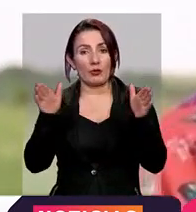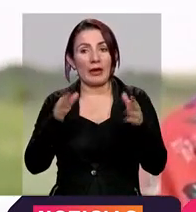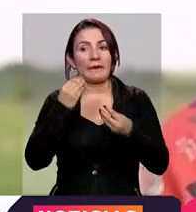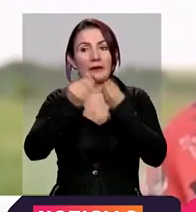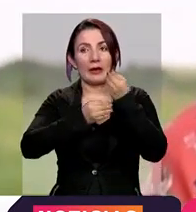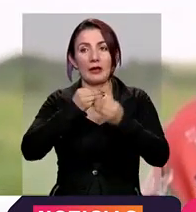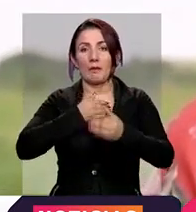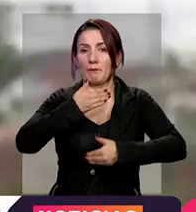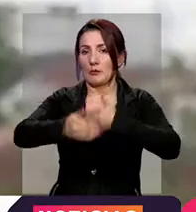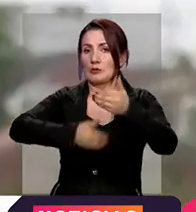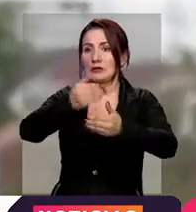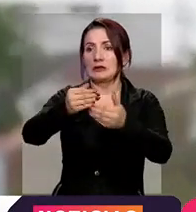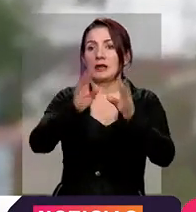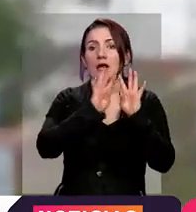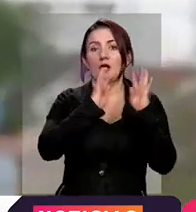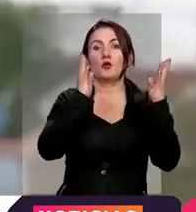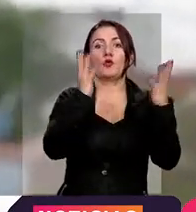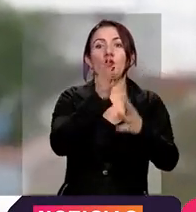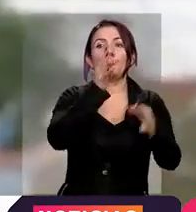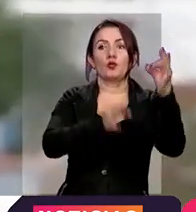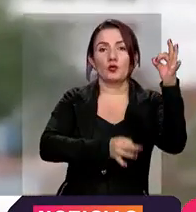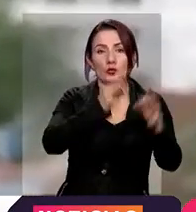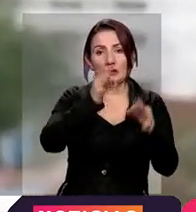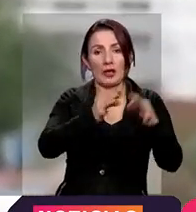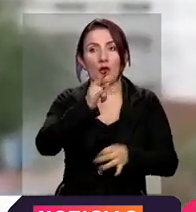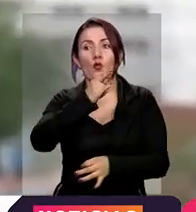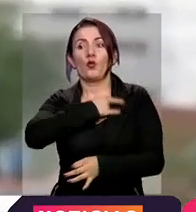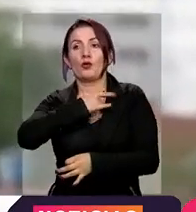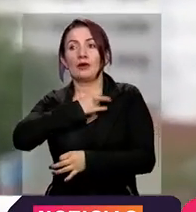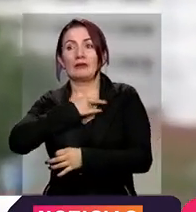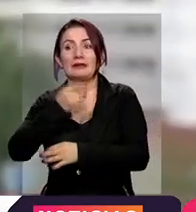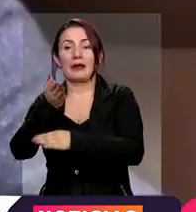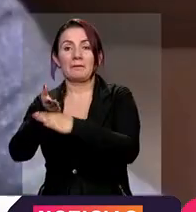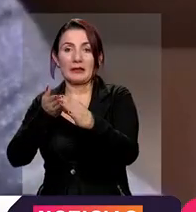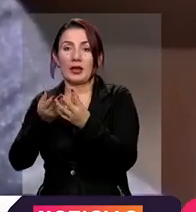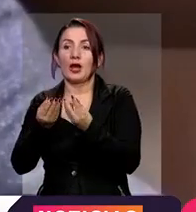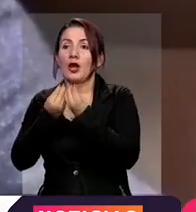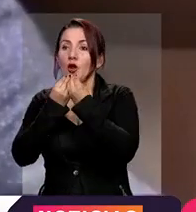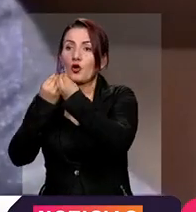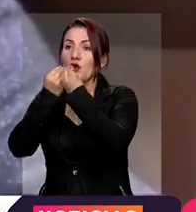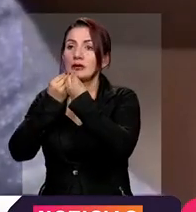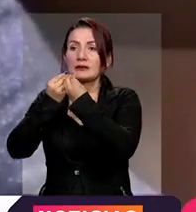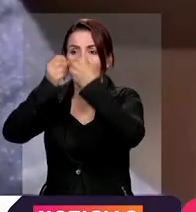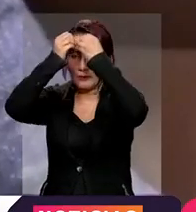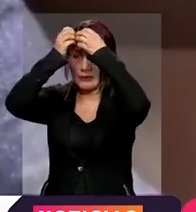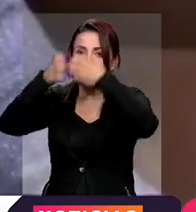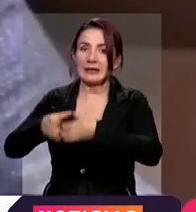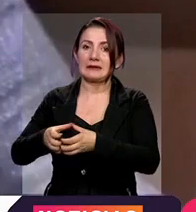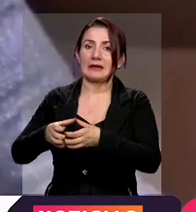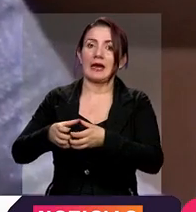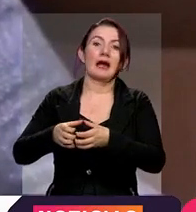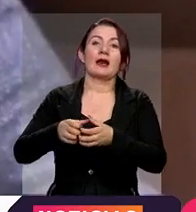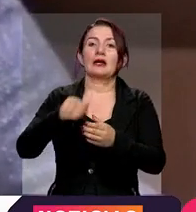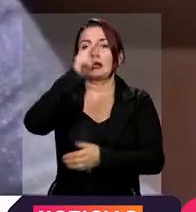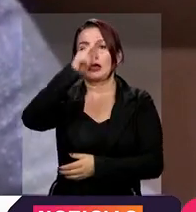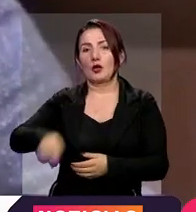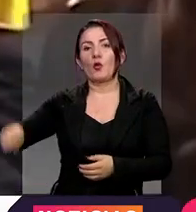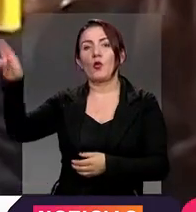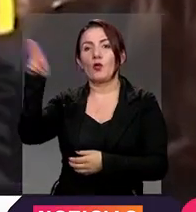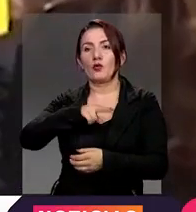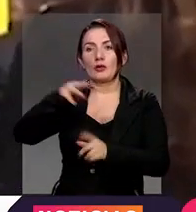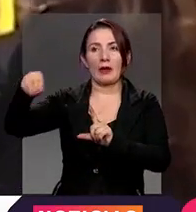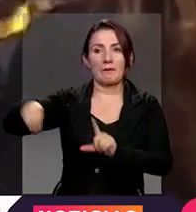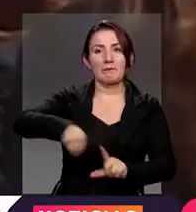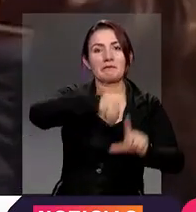Corte Suprema de Justicia, al tiempo que la universidad pediría al Consejo de Estado que se anule el grado de maestría de